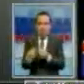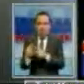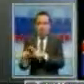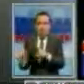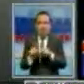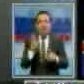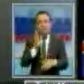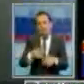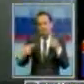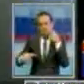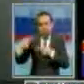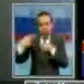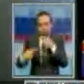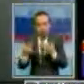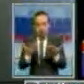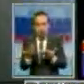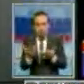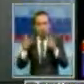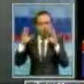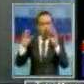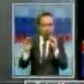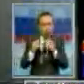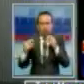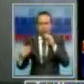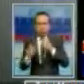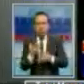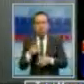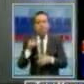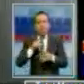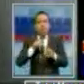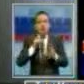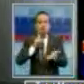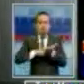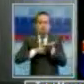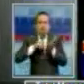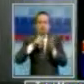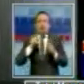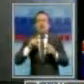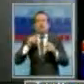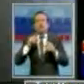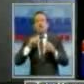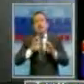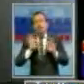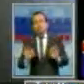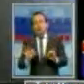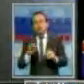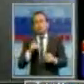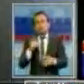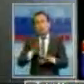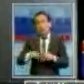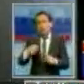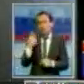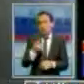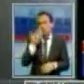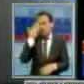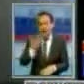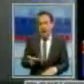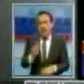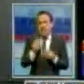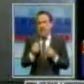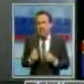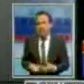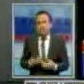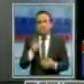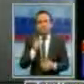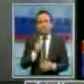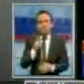que discutirla. Si nosotros creemos que la reforma educacional, en la cual estamos todos de acuerdo que la educación pública en Chile es mala, o creemos que el tema particular